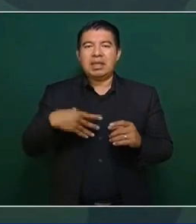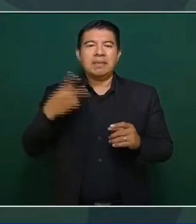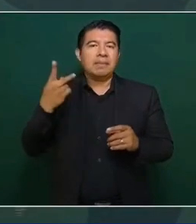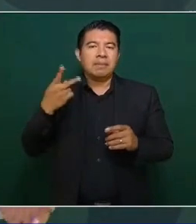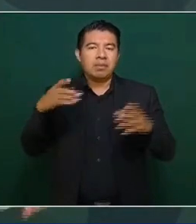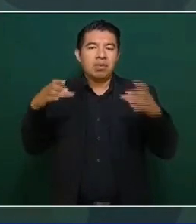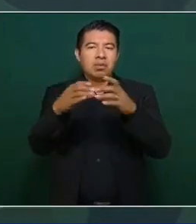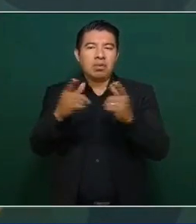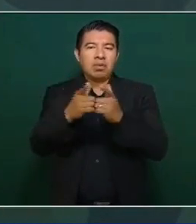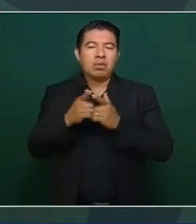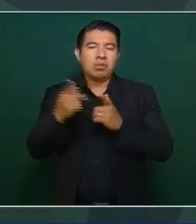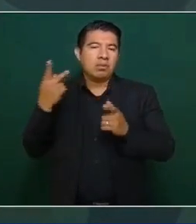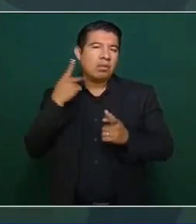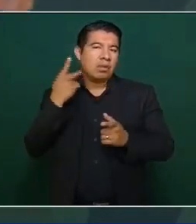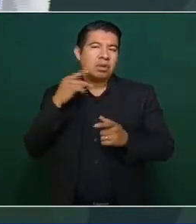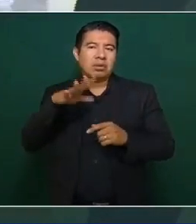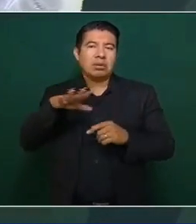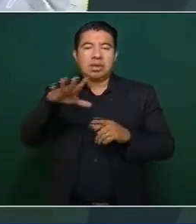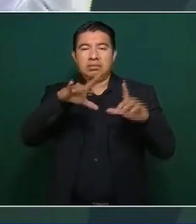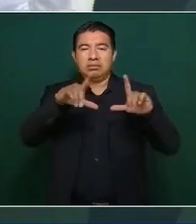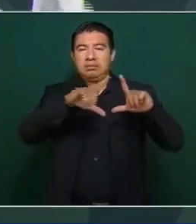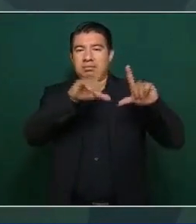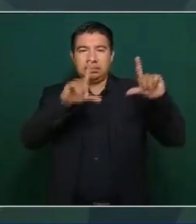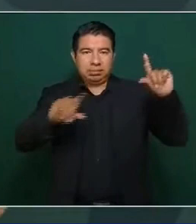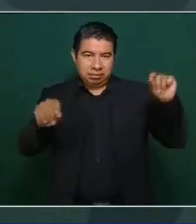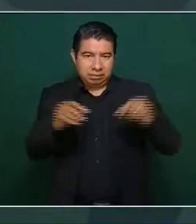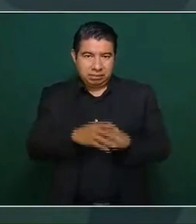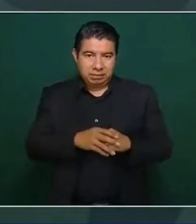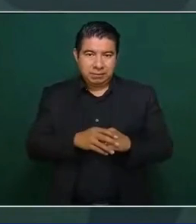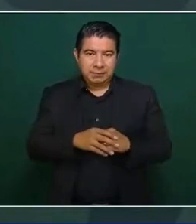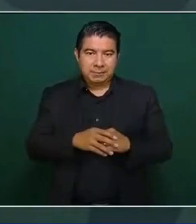Y aquí tenemos el ejemplo y vamos a recordarlo,